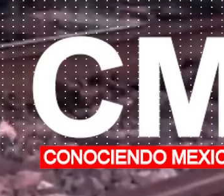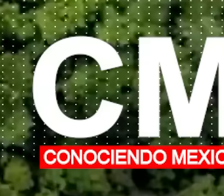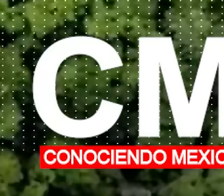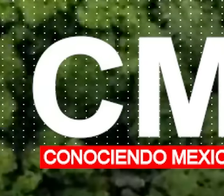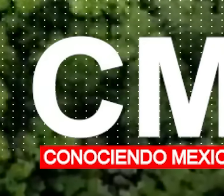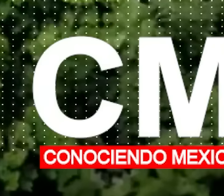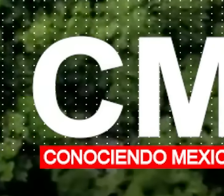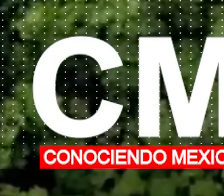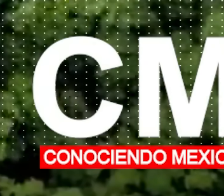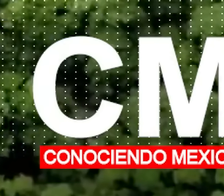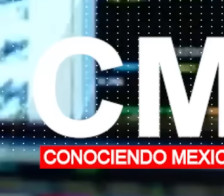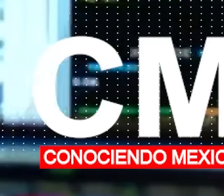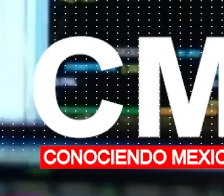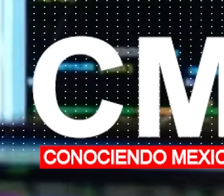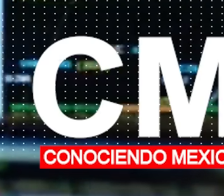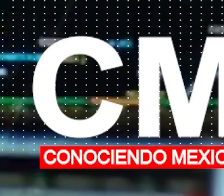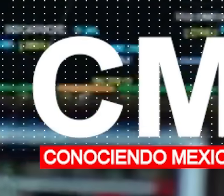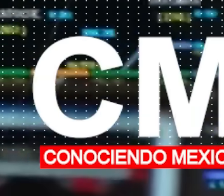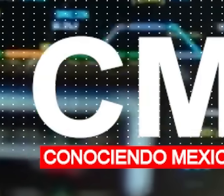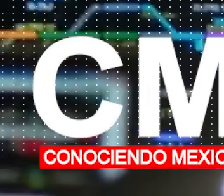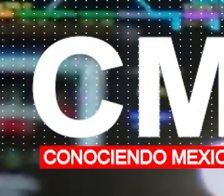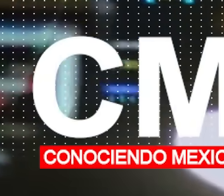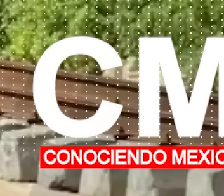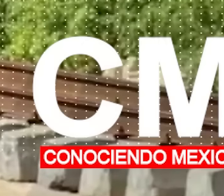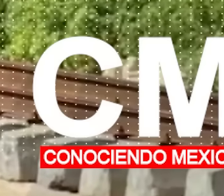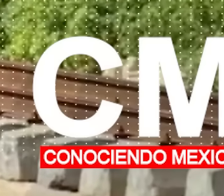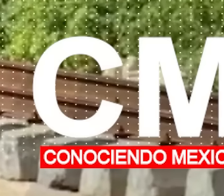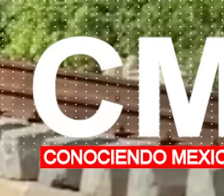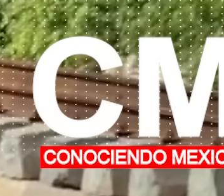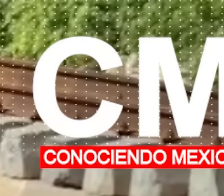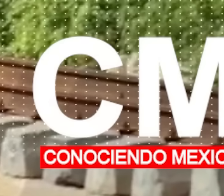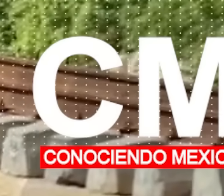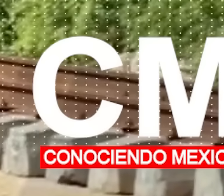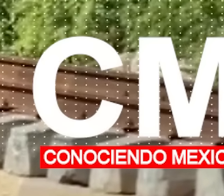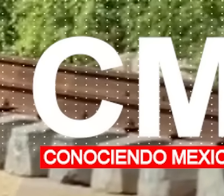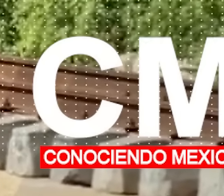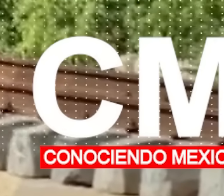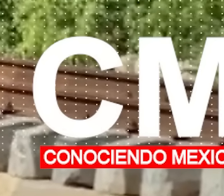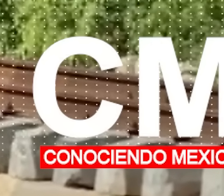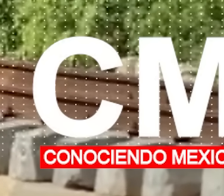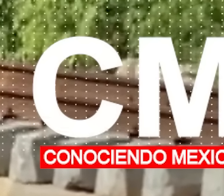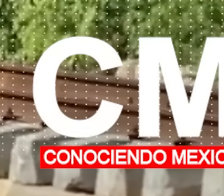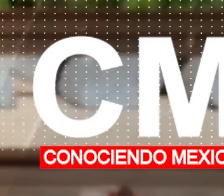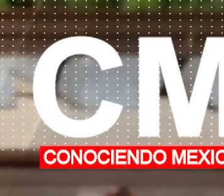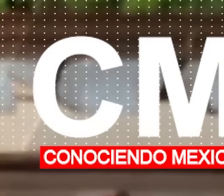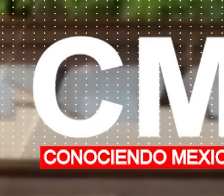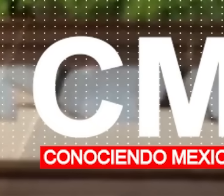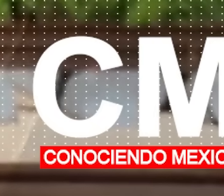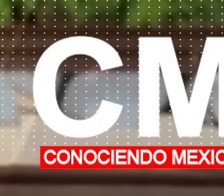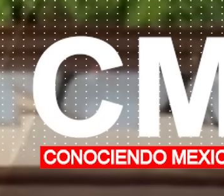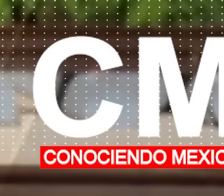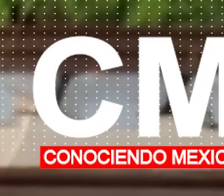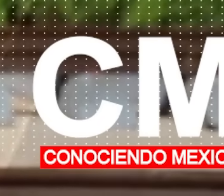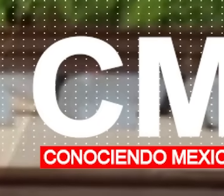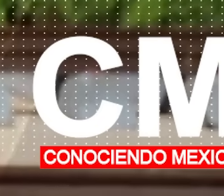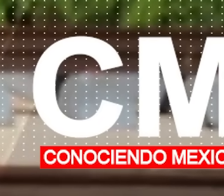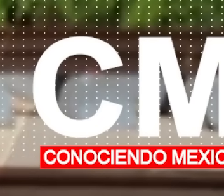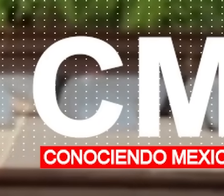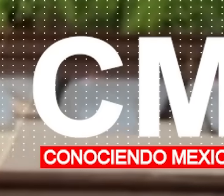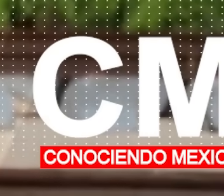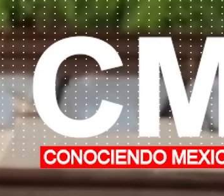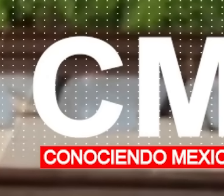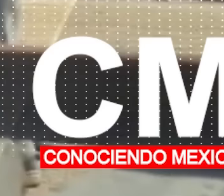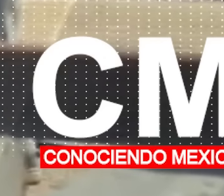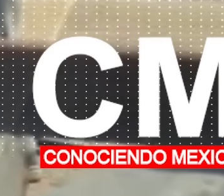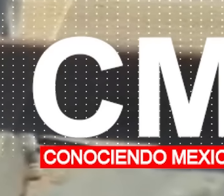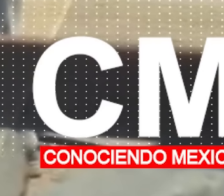destacan: exención del impuesto al valor agregado, exención del 100% del impuesto sobre la renta durante los primeros 3 años y derechos por